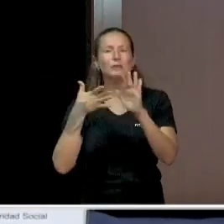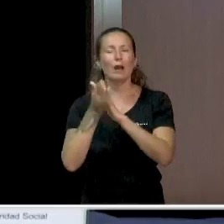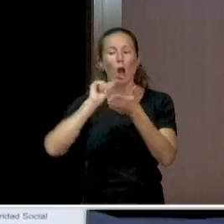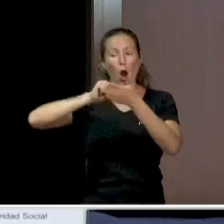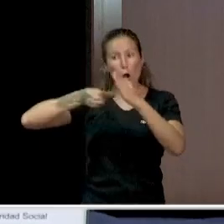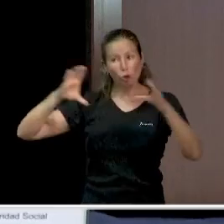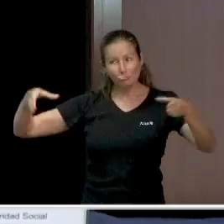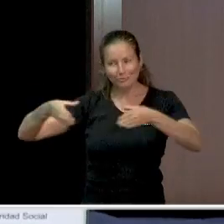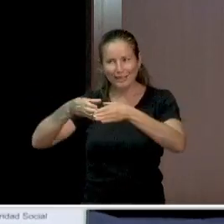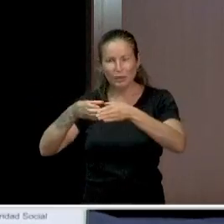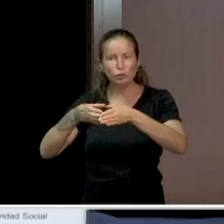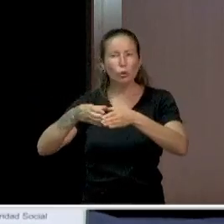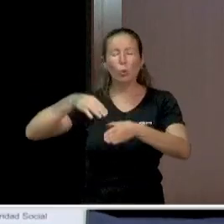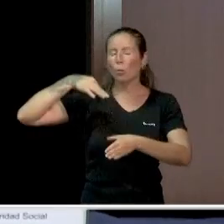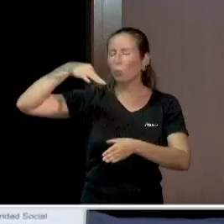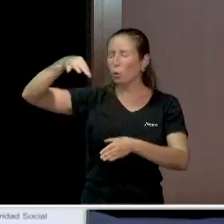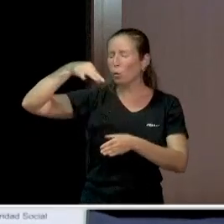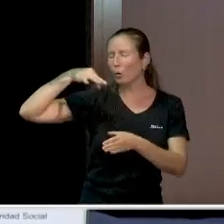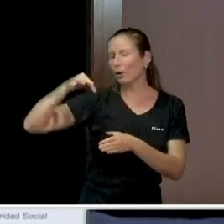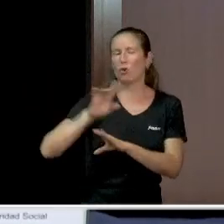contratación representó únicamente un